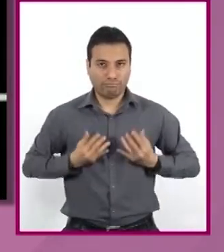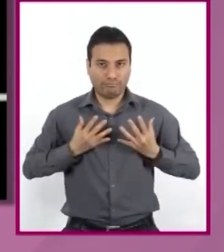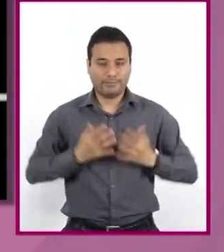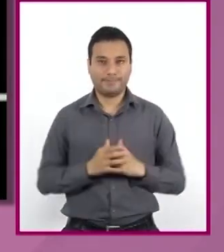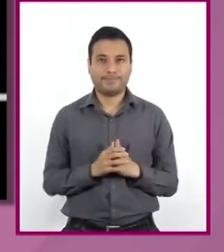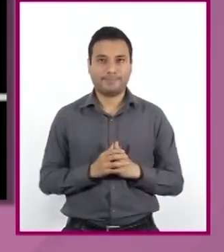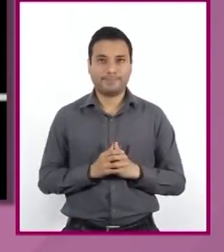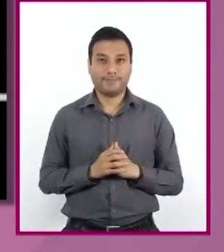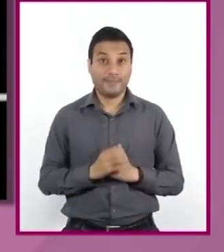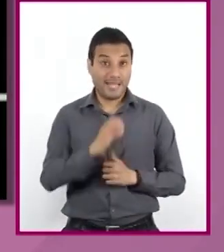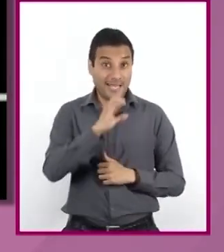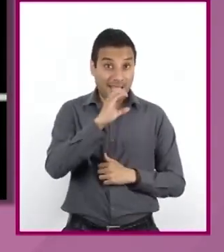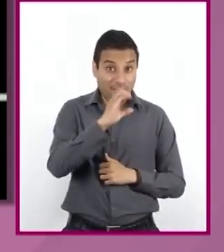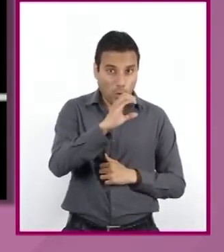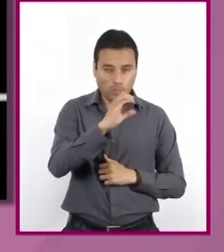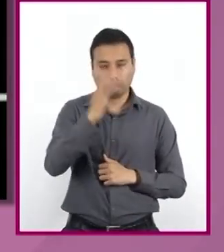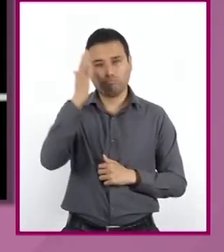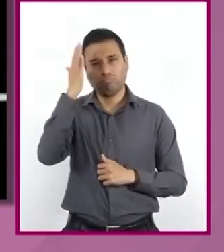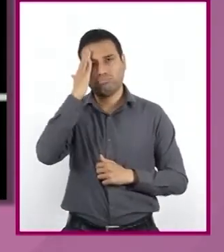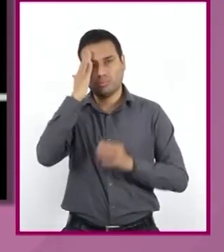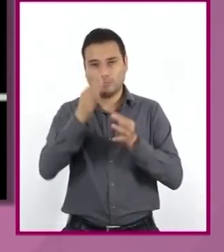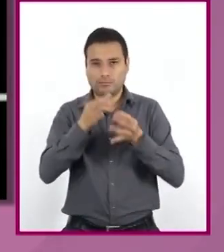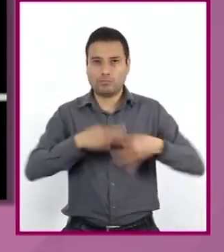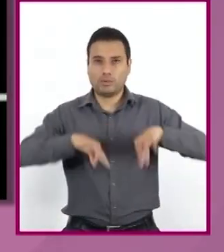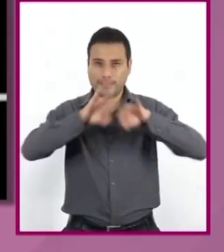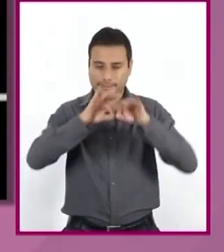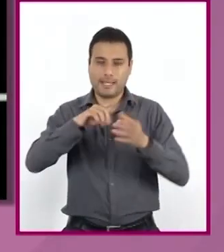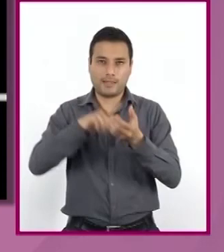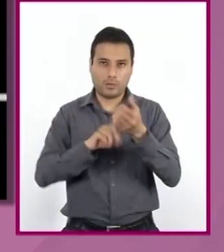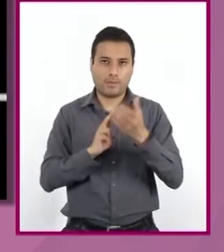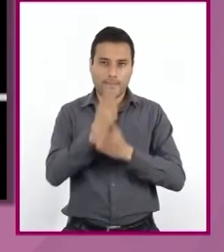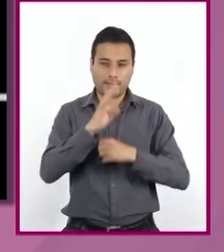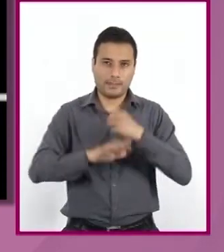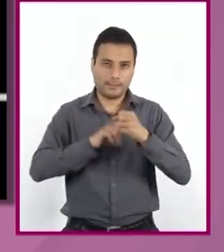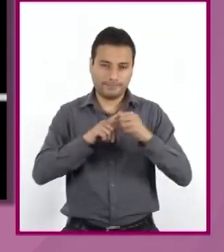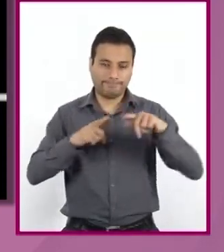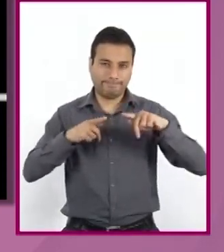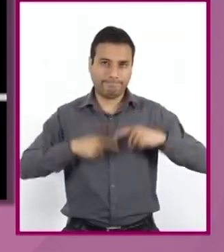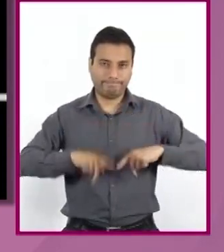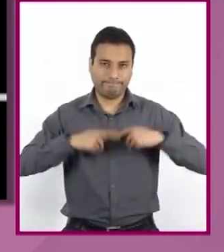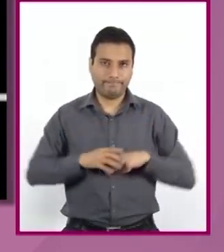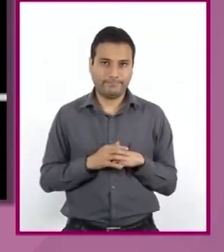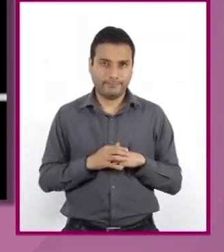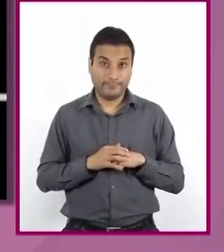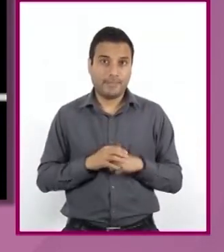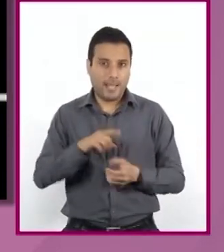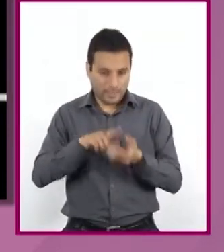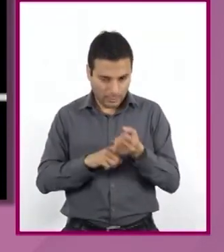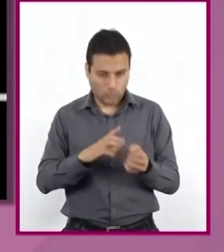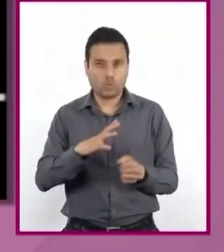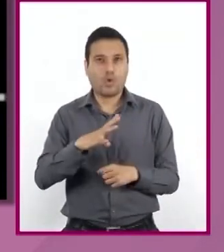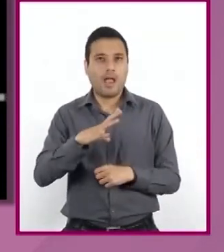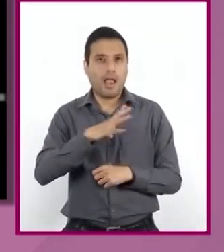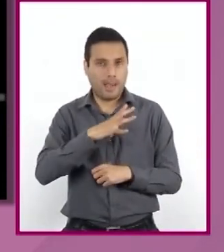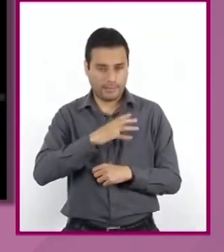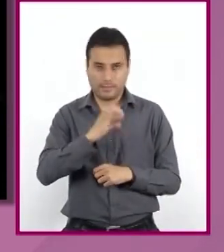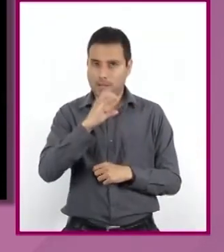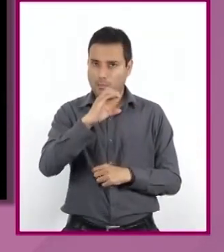El carbono es un elemento primordial de la estructura de los organismos, pues estamos formados en gran medida por este